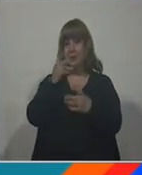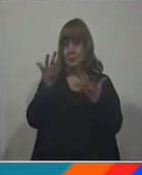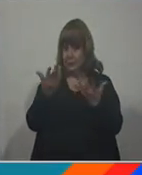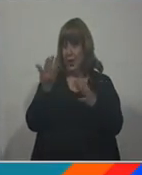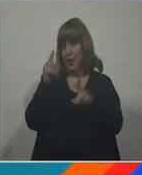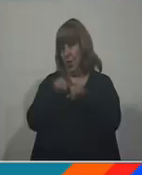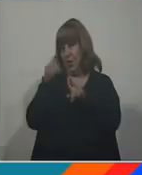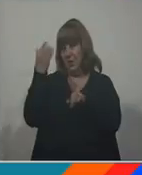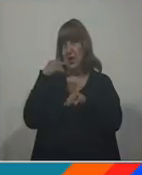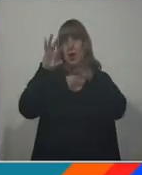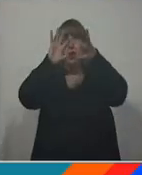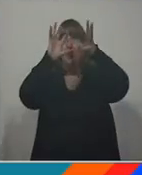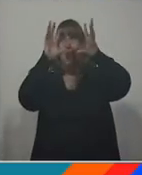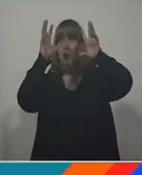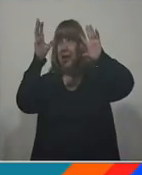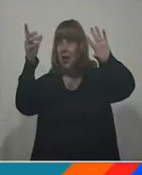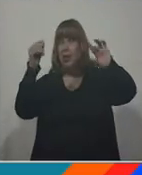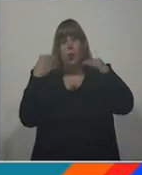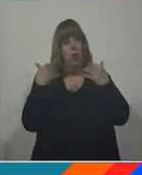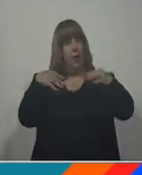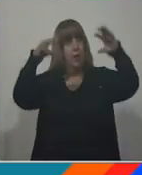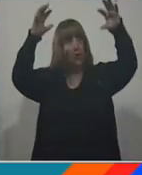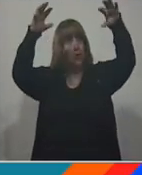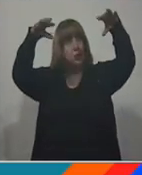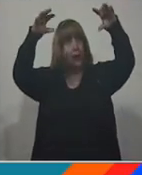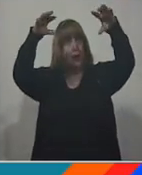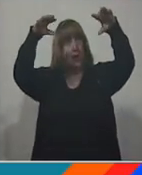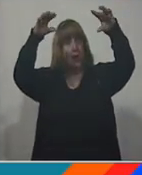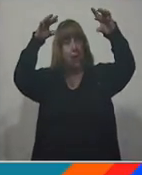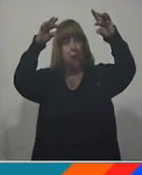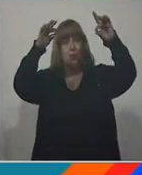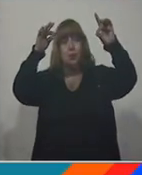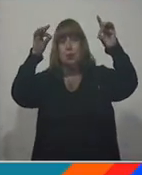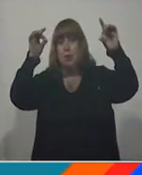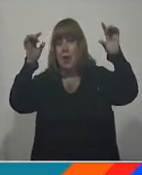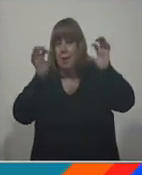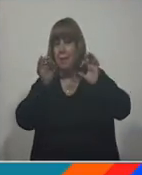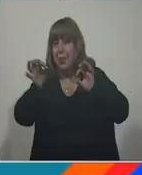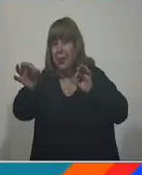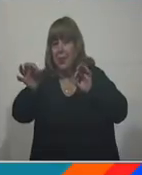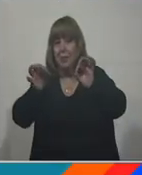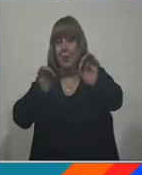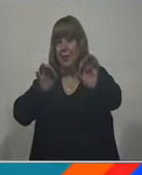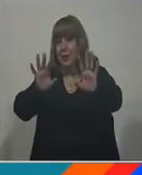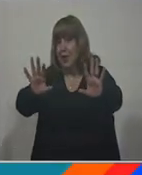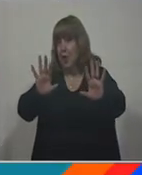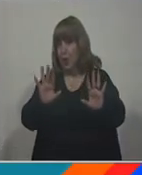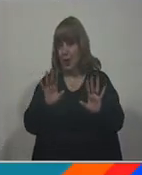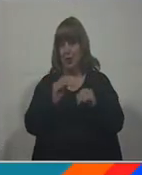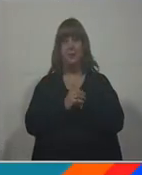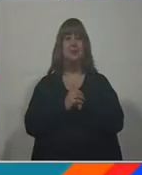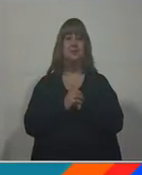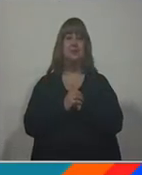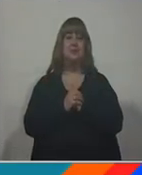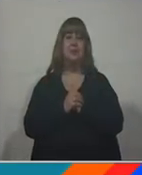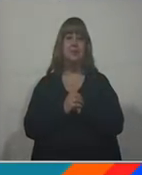¿no?, mayormente nublado, y la posibilidad de que esto esté salpicado por alguna lloviznita débil, breve,